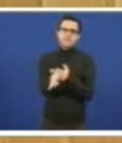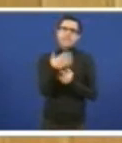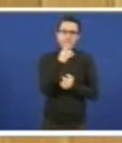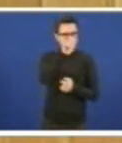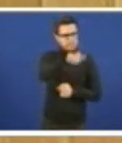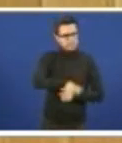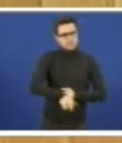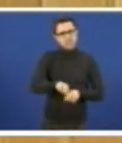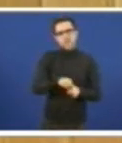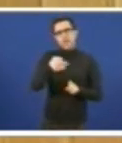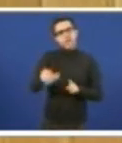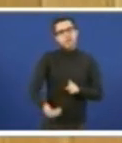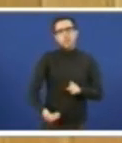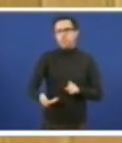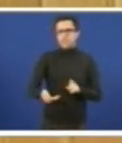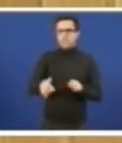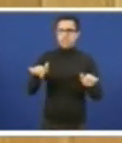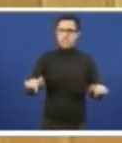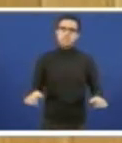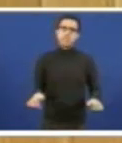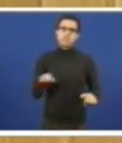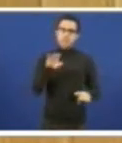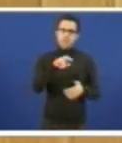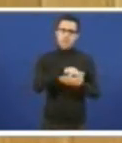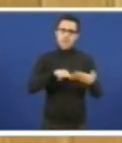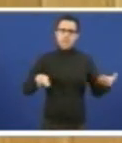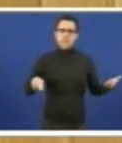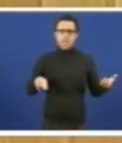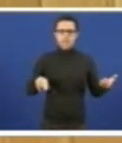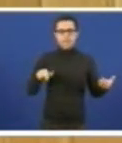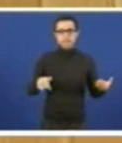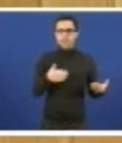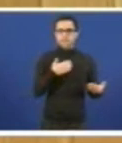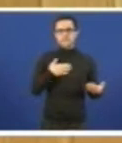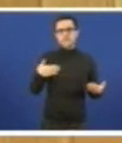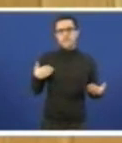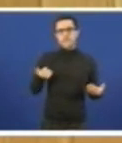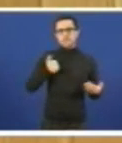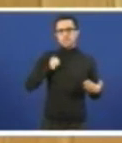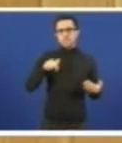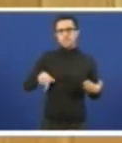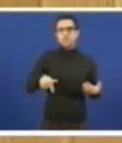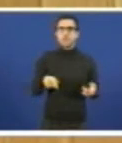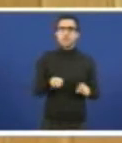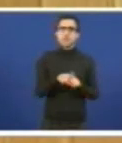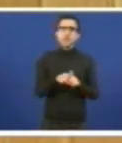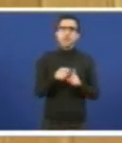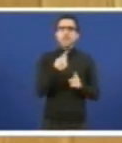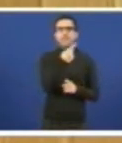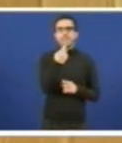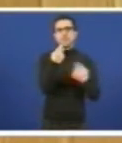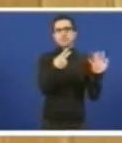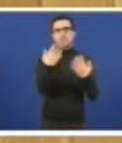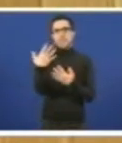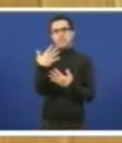para a nosa nación. Mais si quixera aproveitar nesta conmemoración do 175 aniversario do seu